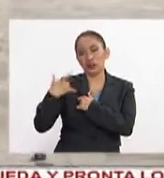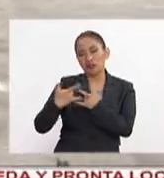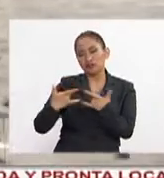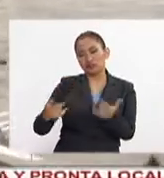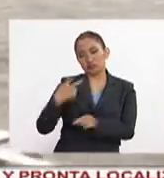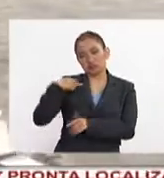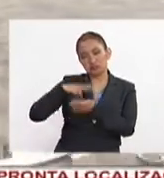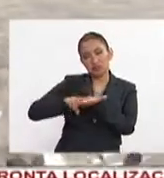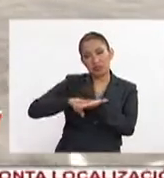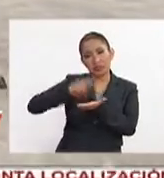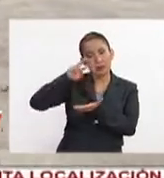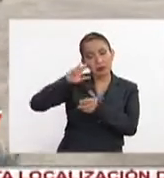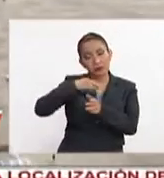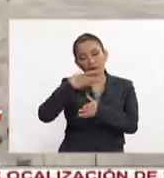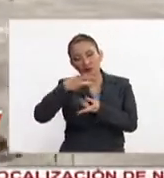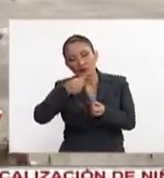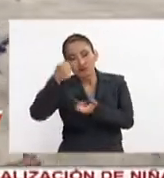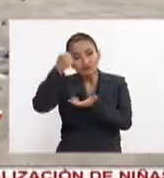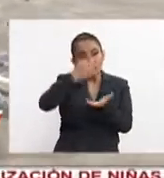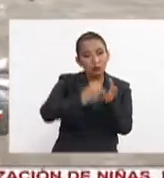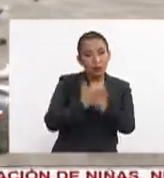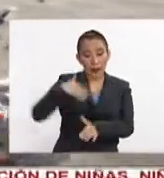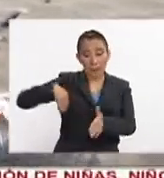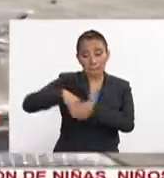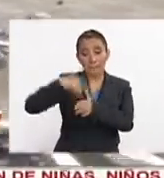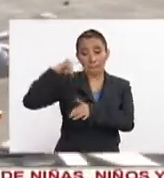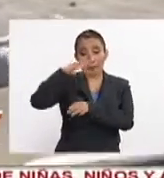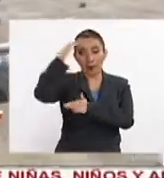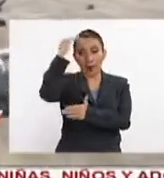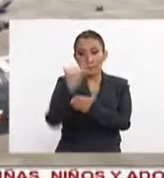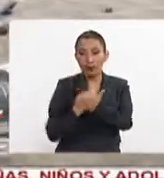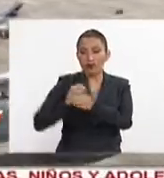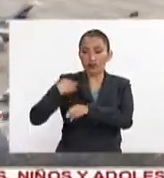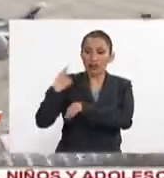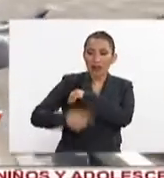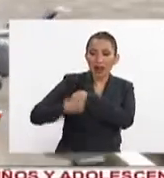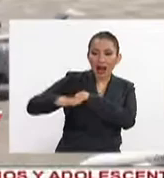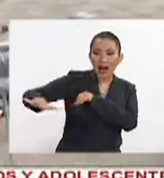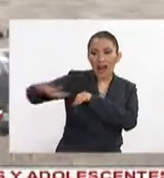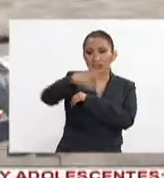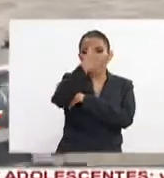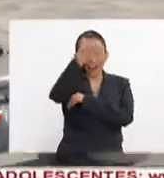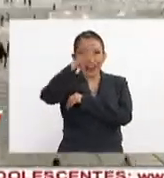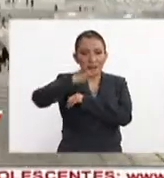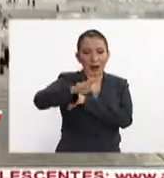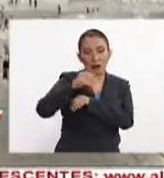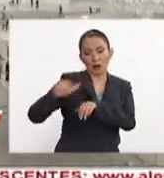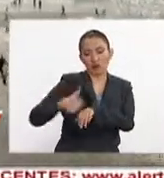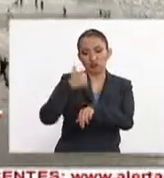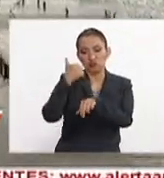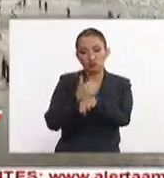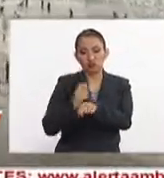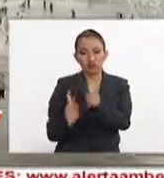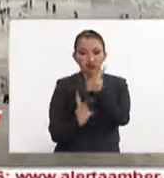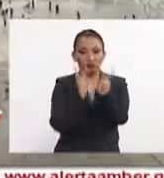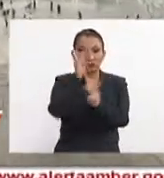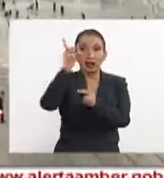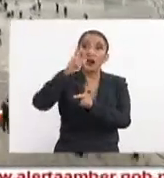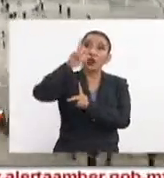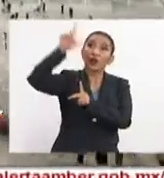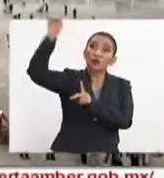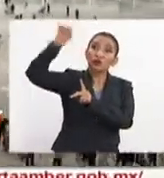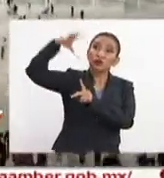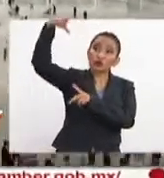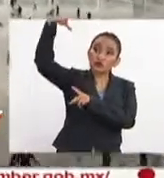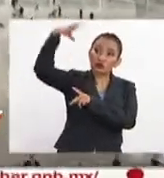Esto al valorar el financiamiento de la nueva terminal para mitigar el impacto ambiental, como la instalación de plantas de